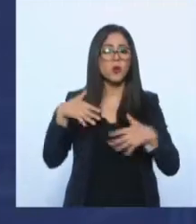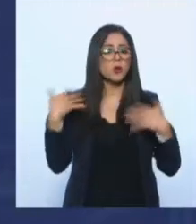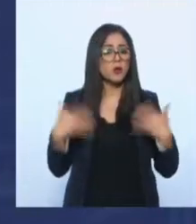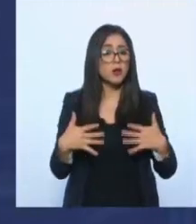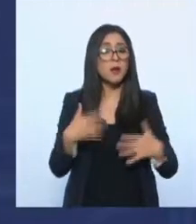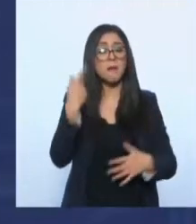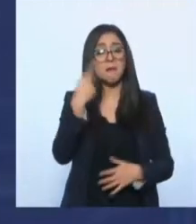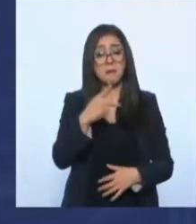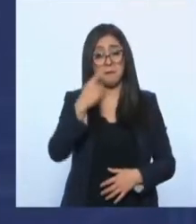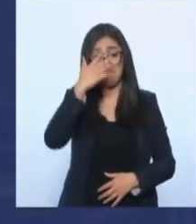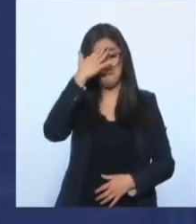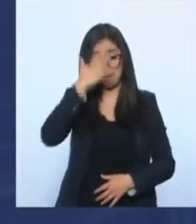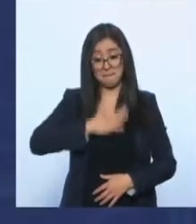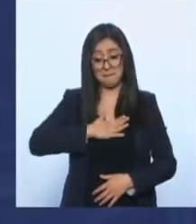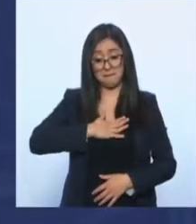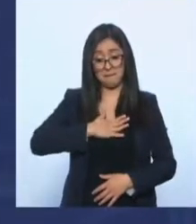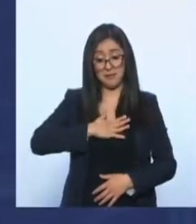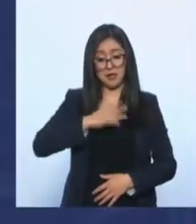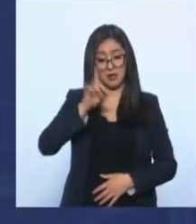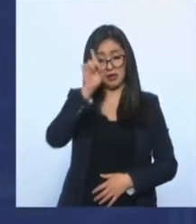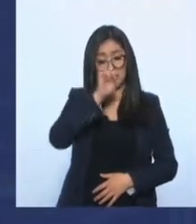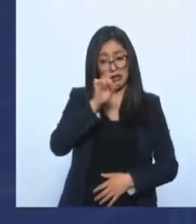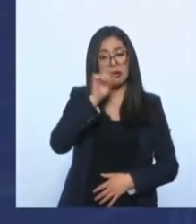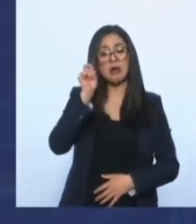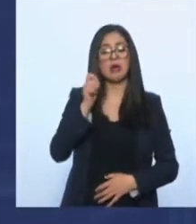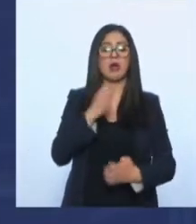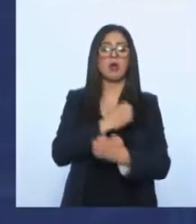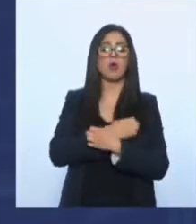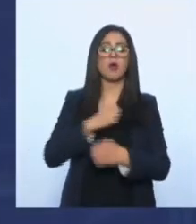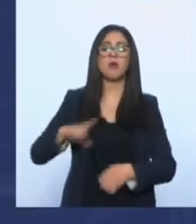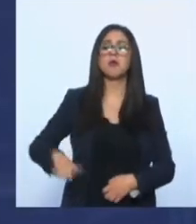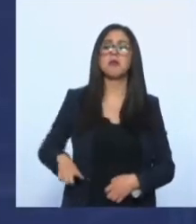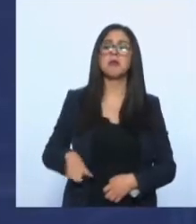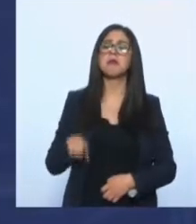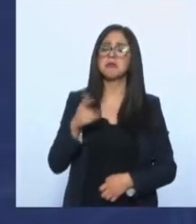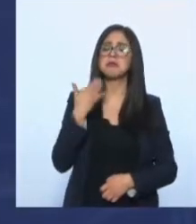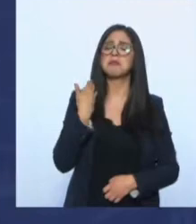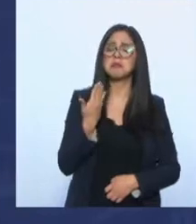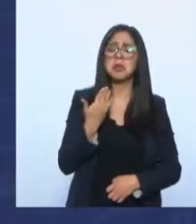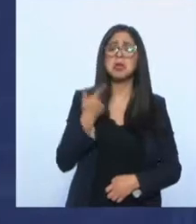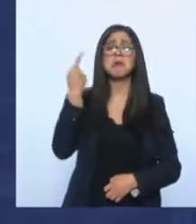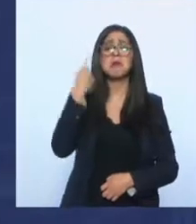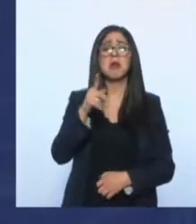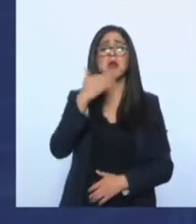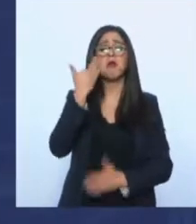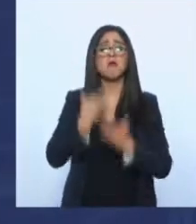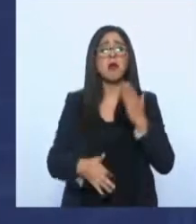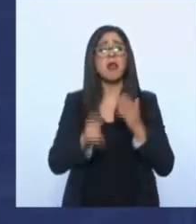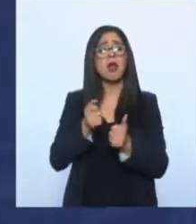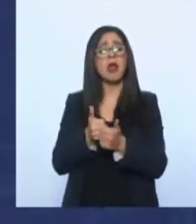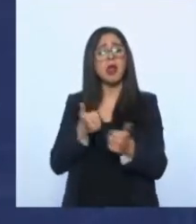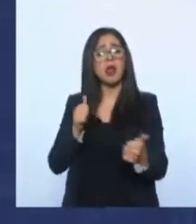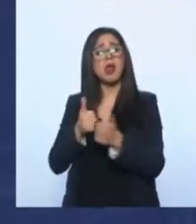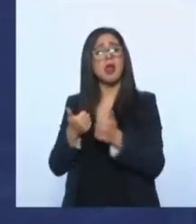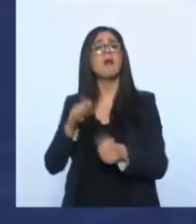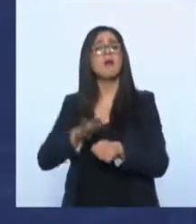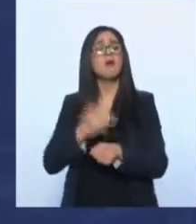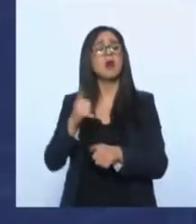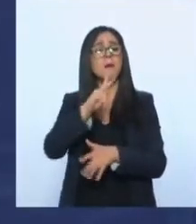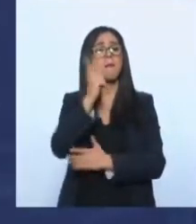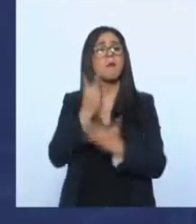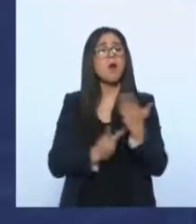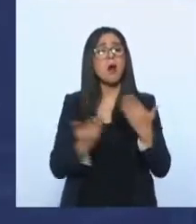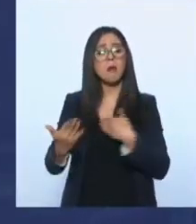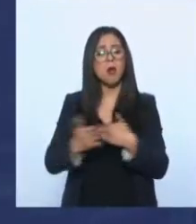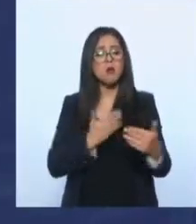educación pública es muy buena. El tema de aquí que si hay un deterioro es porque los programas no se han actualizado. O sea, si bien es cierto